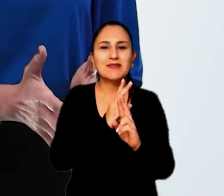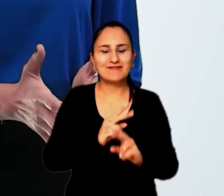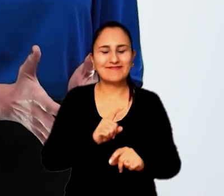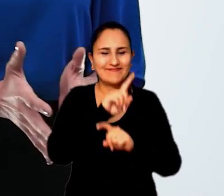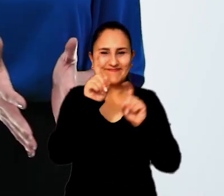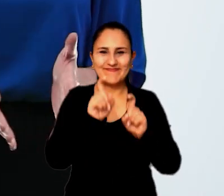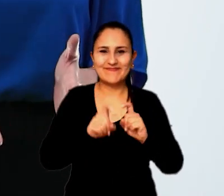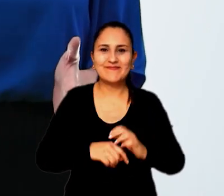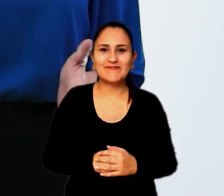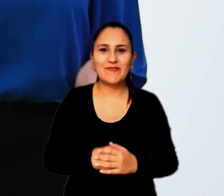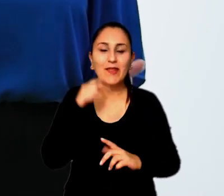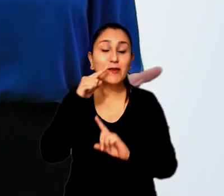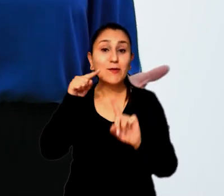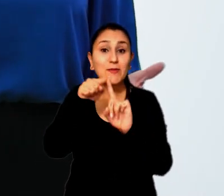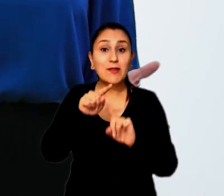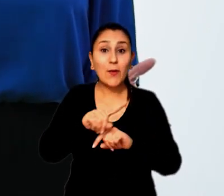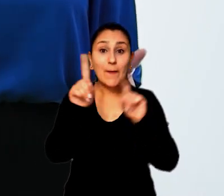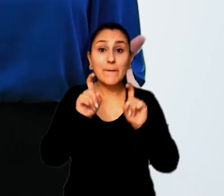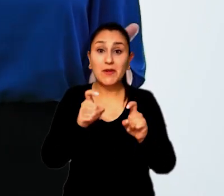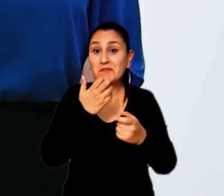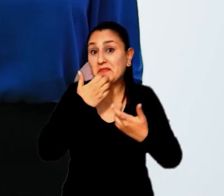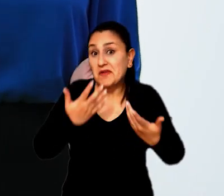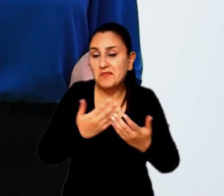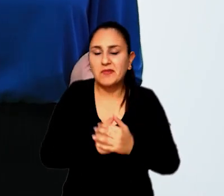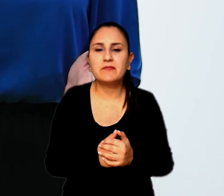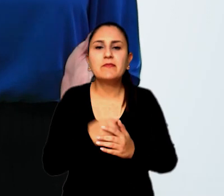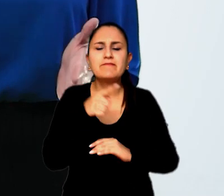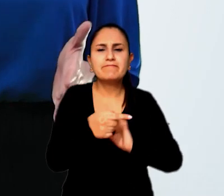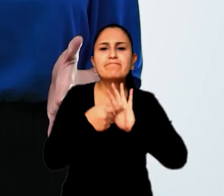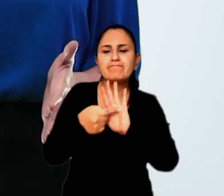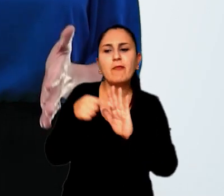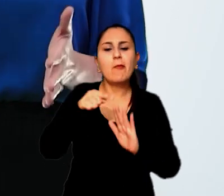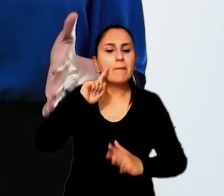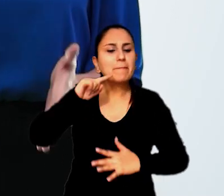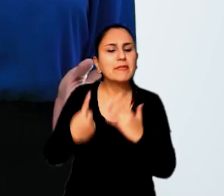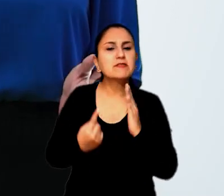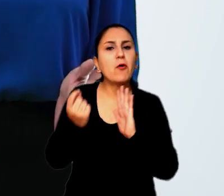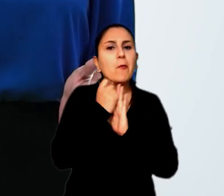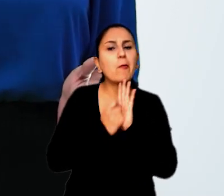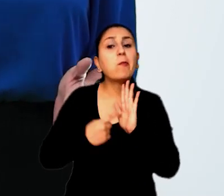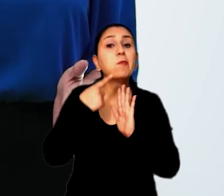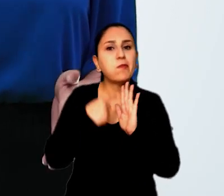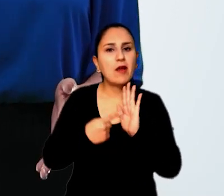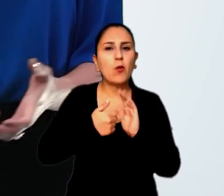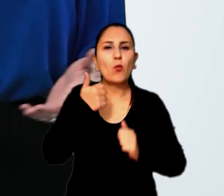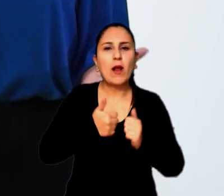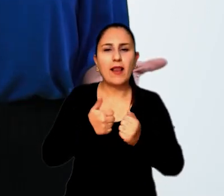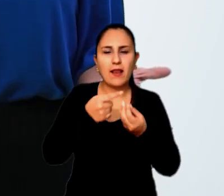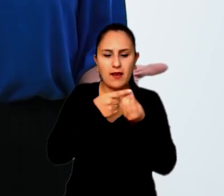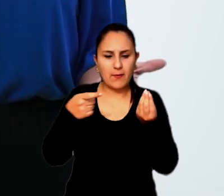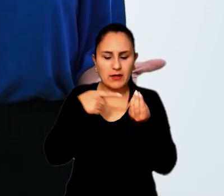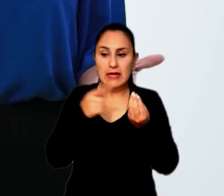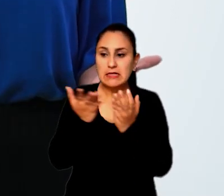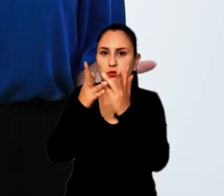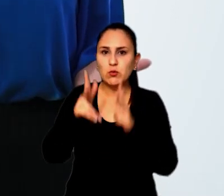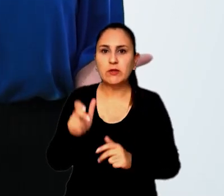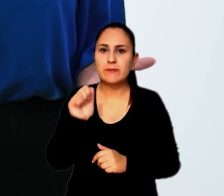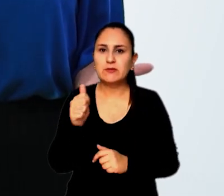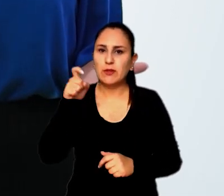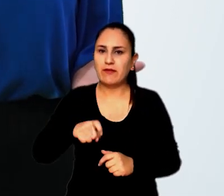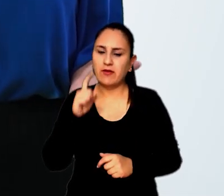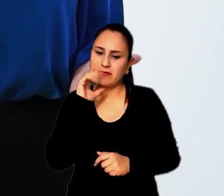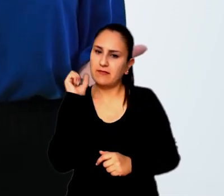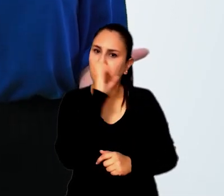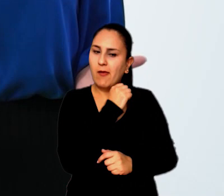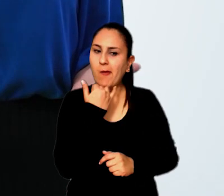por ejemplo presenta específicamente el tipo de elementos que el estudiante debe identificar en este caso proponer